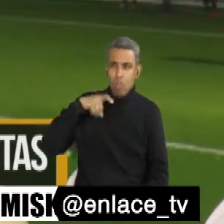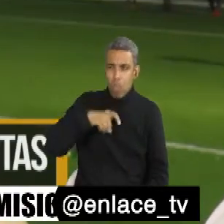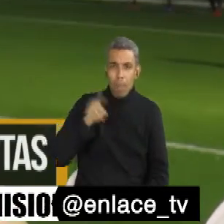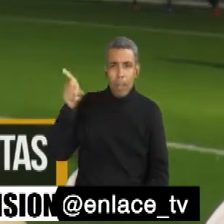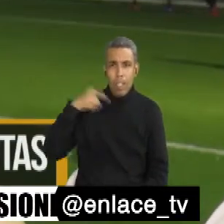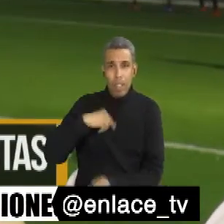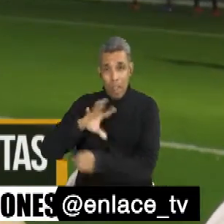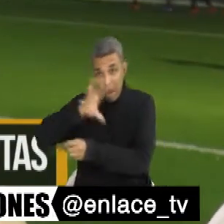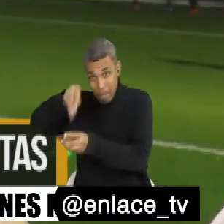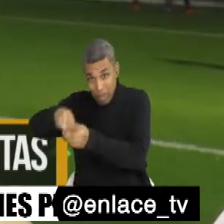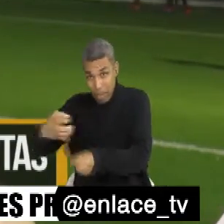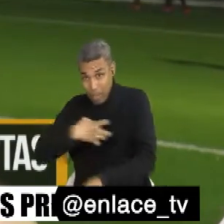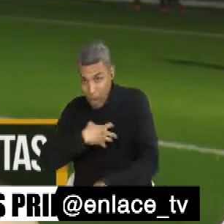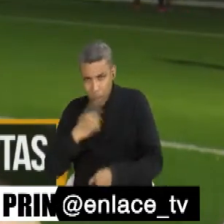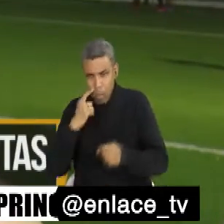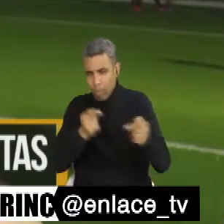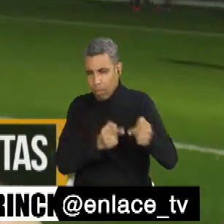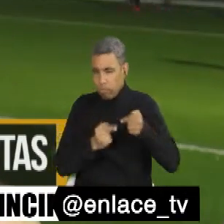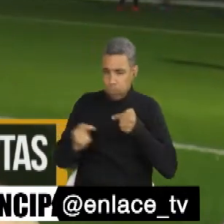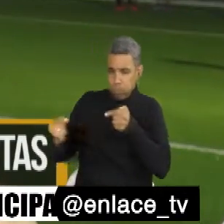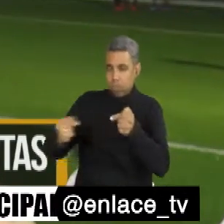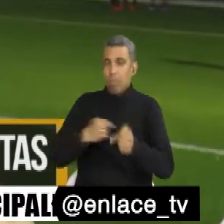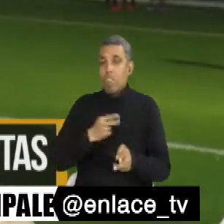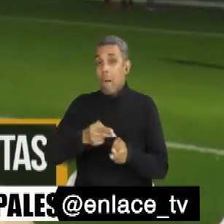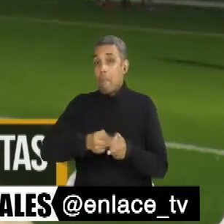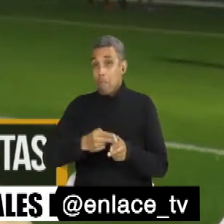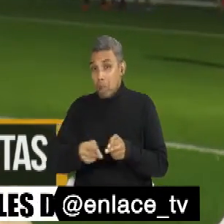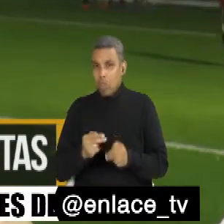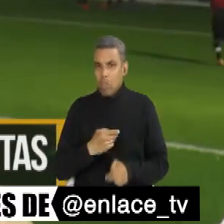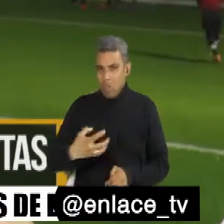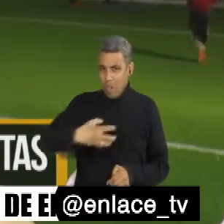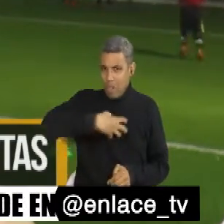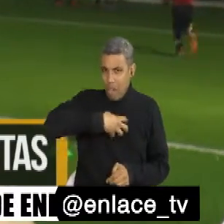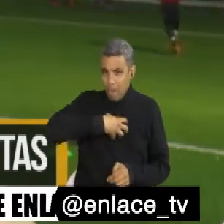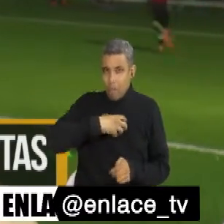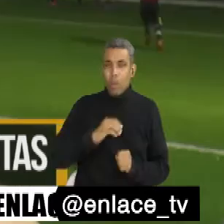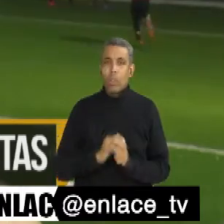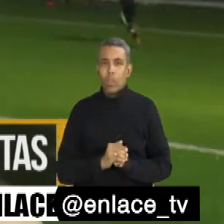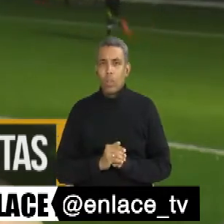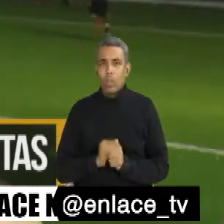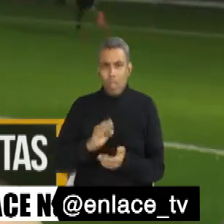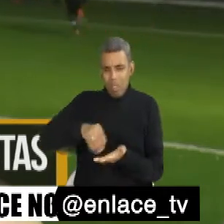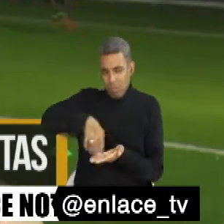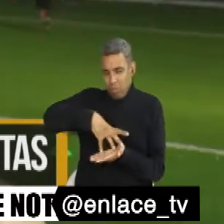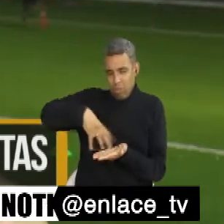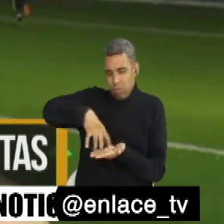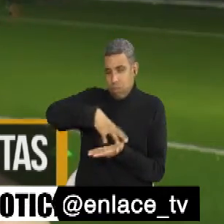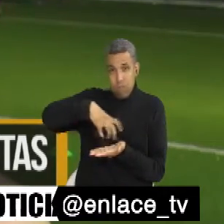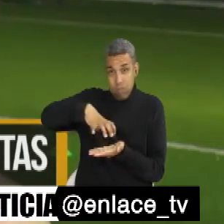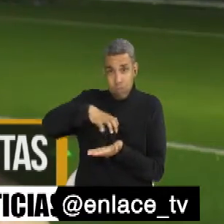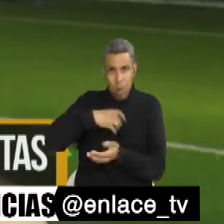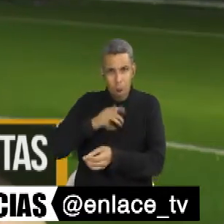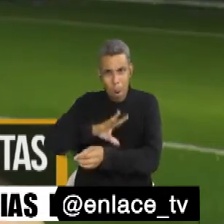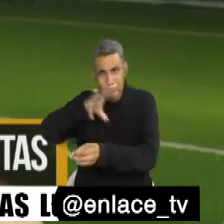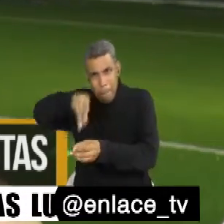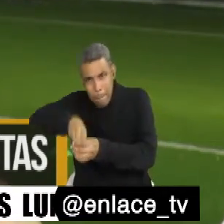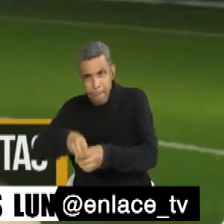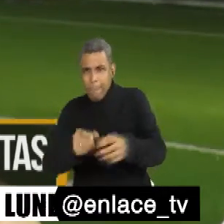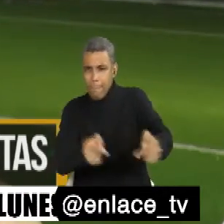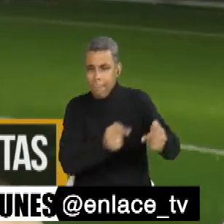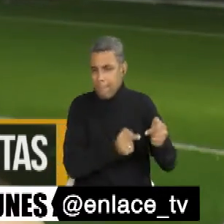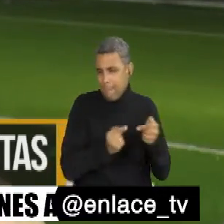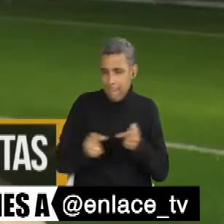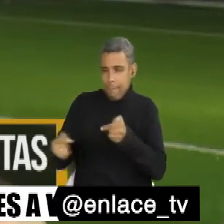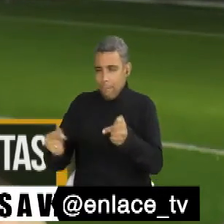nos aprestamos para representar a Barranca Bermeja en el torneo zonal departamental de la Pony Fútbol, ¿no? Donde esperamos pues hacer